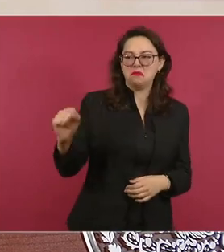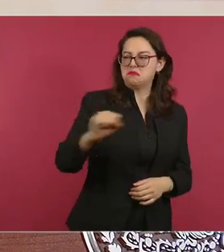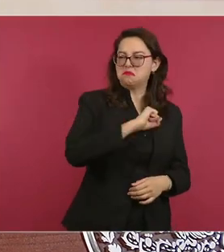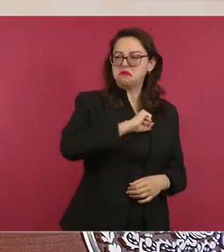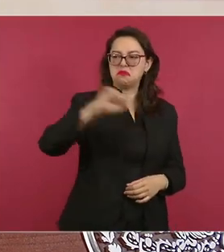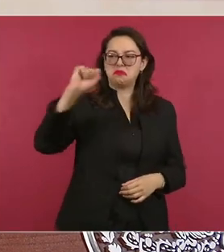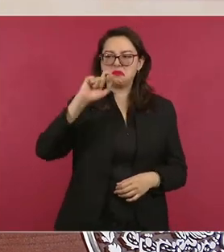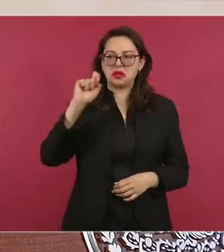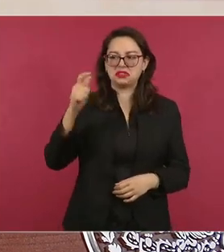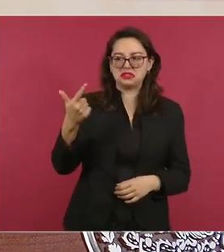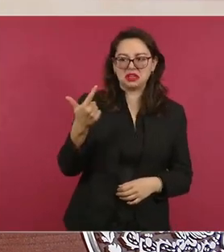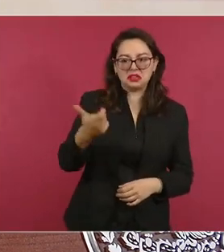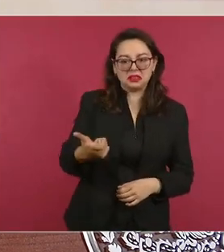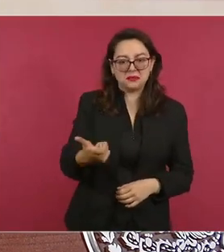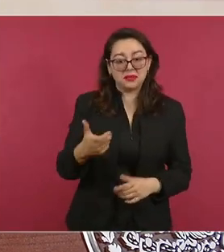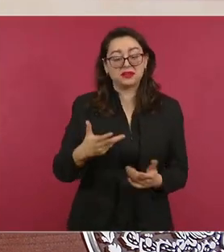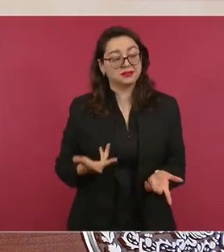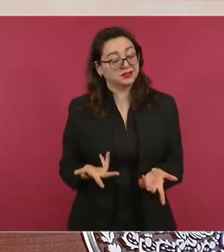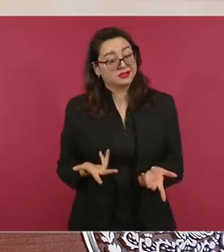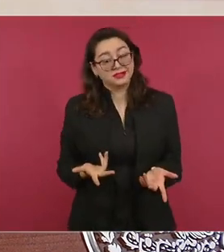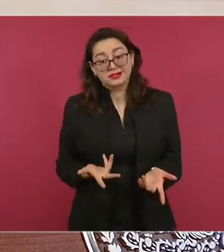todos, ahí están, Soto,